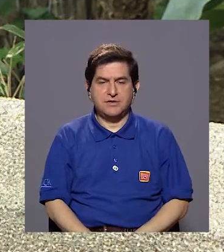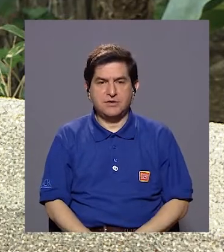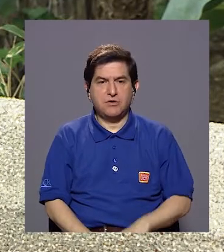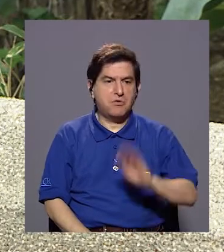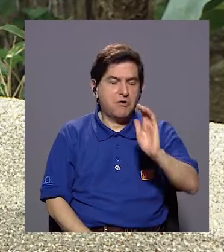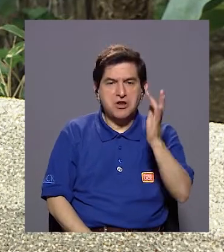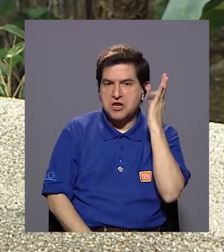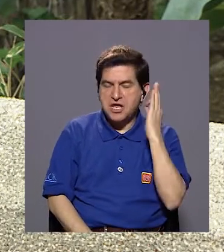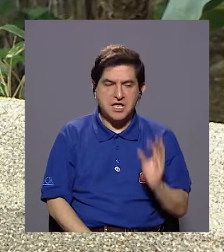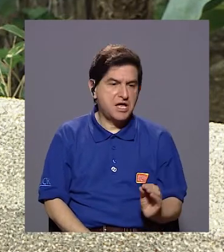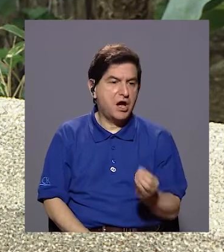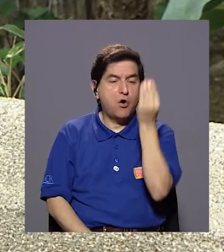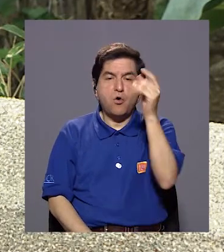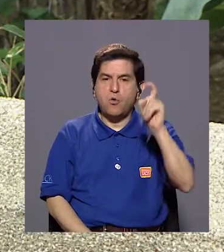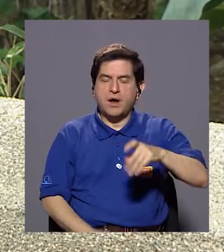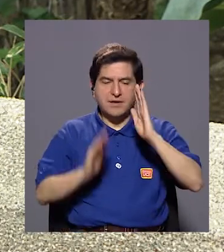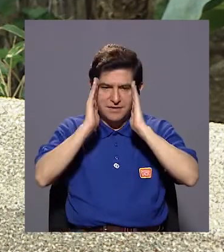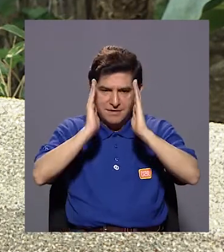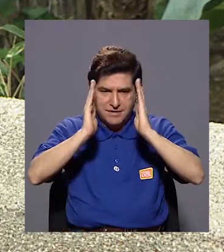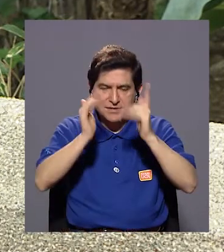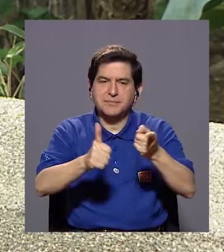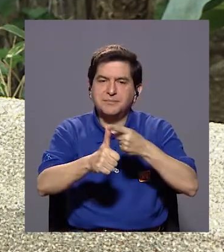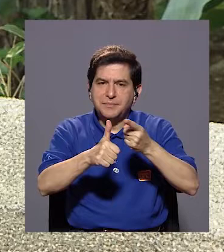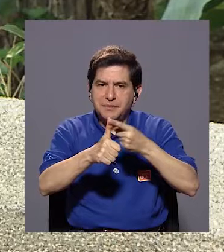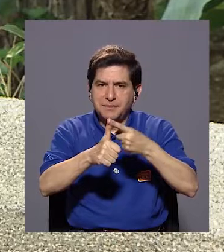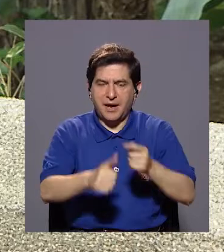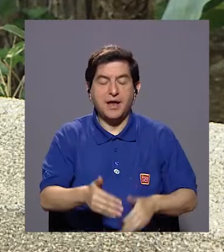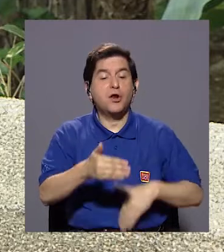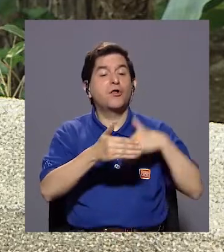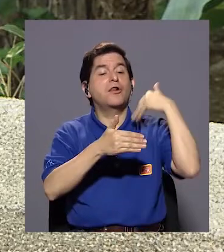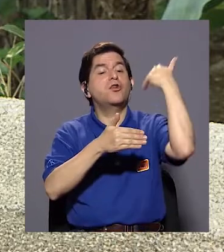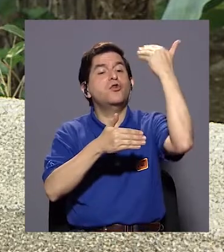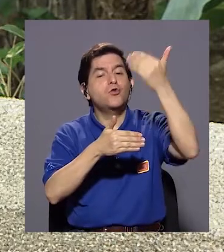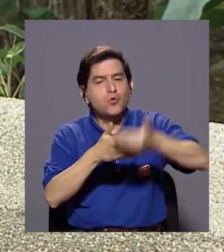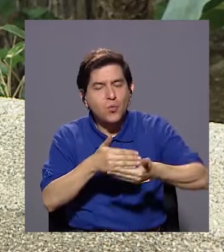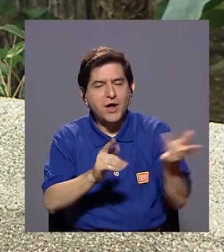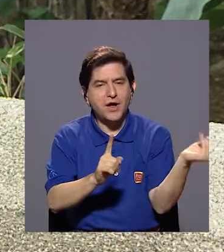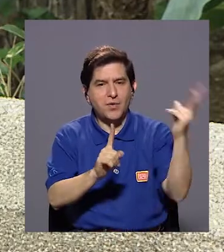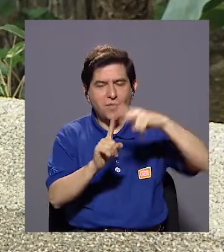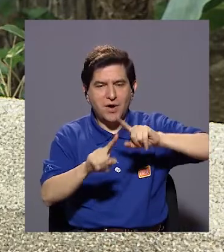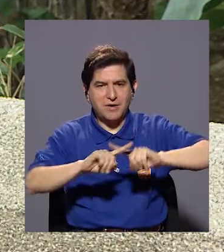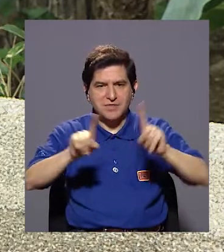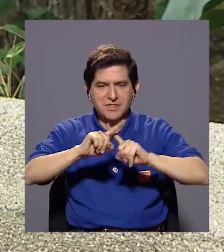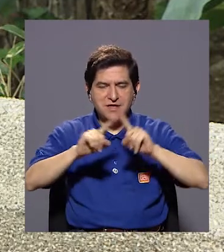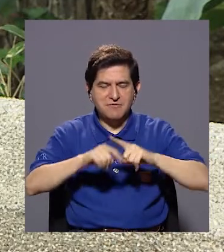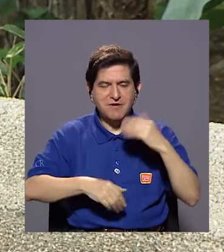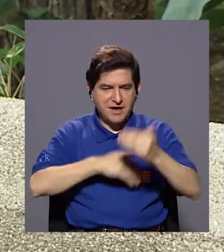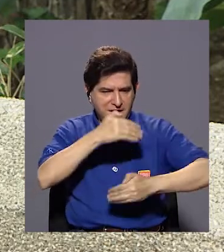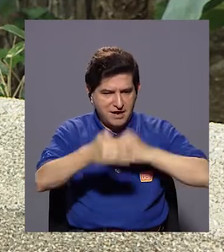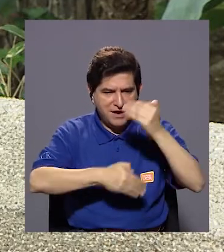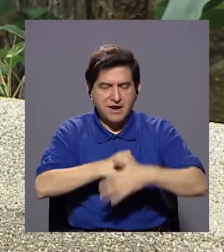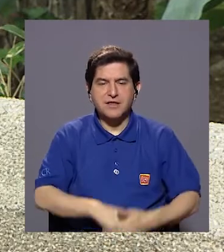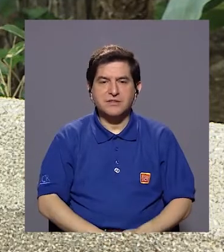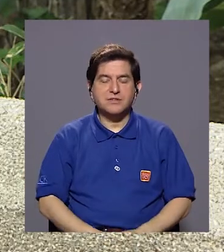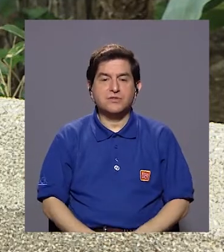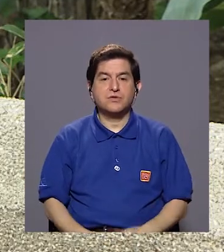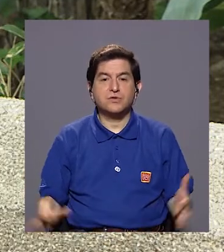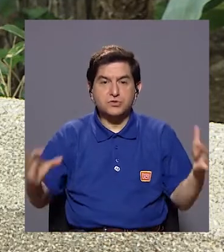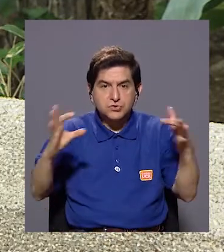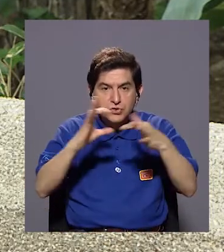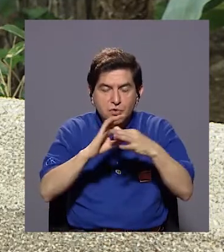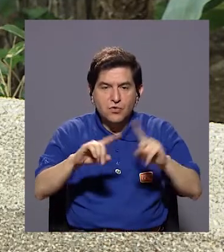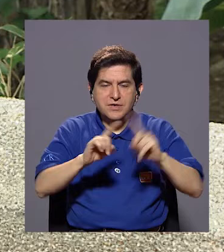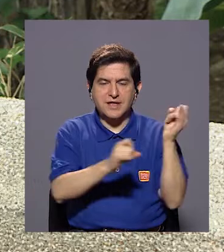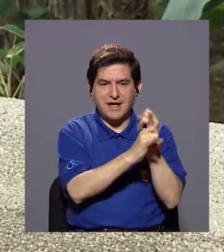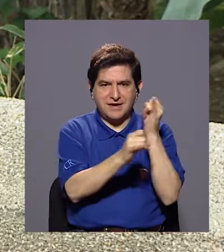o adolescente necesita ser escuchado. Y entonces a partir de ahí aplicamos los diferentes pasos. Y aquí también la coordinación con otras